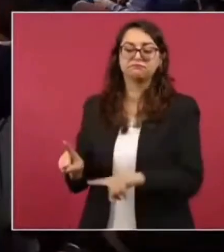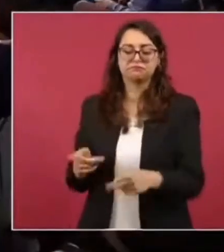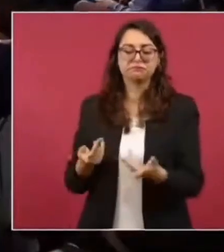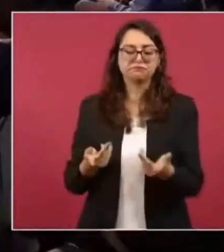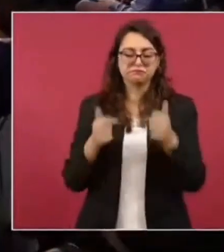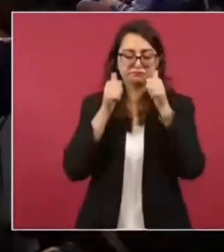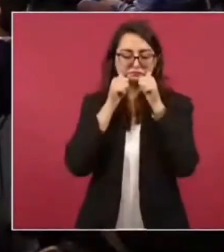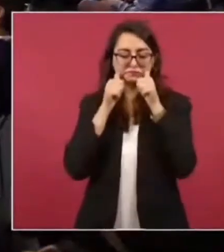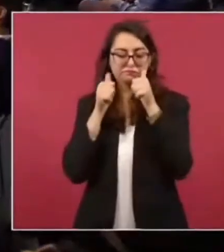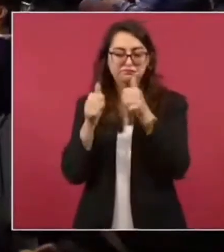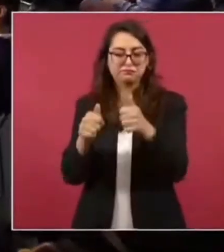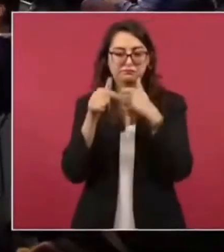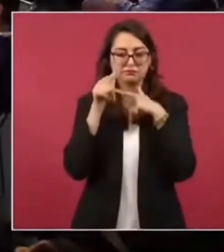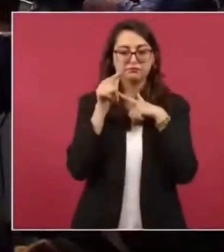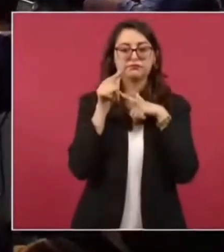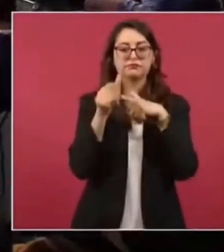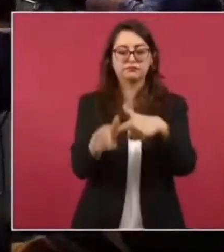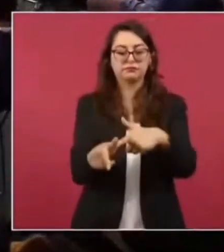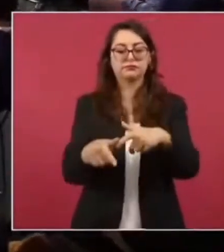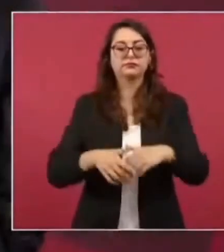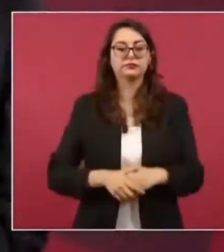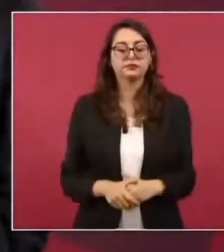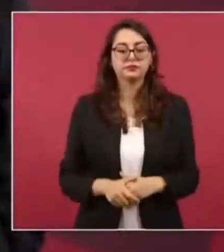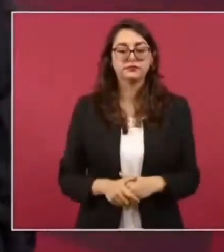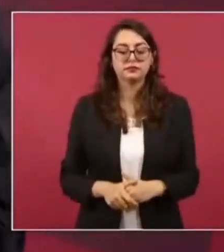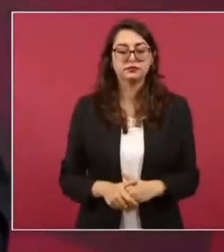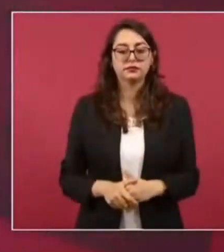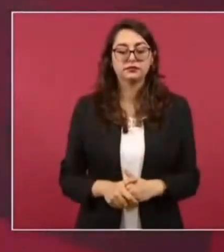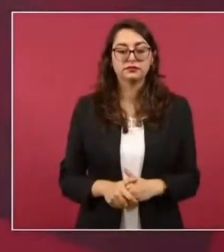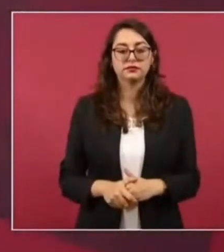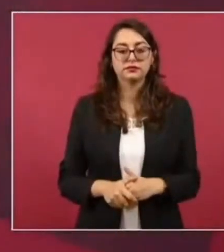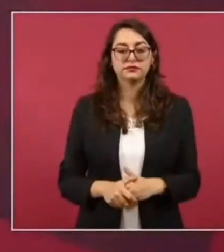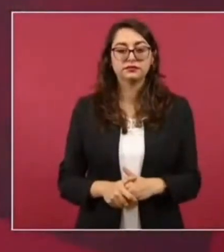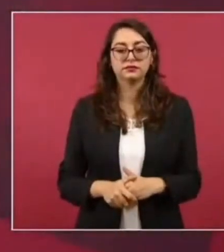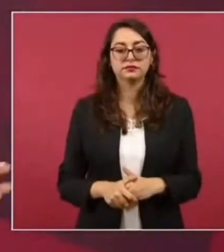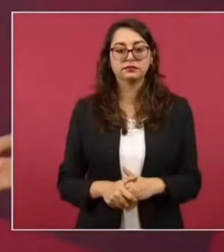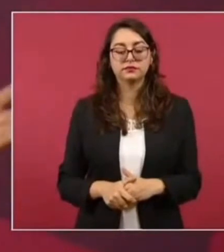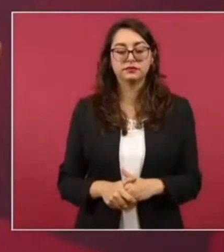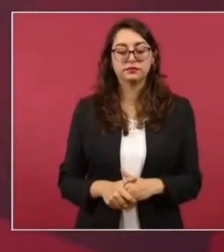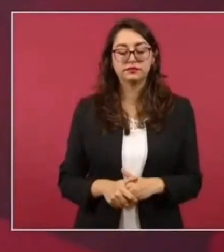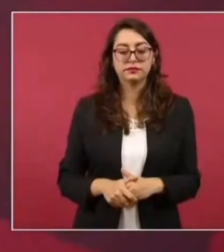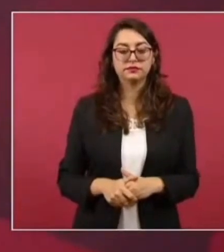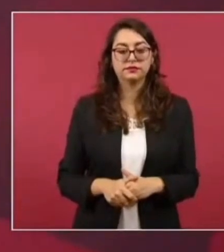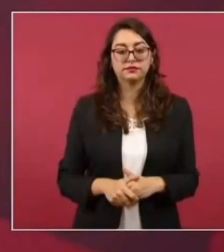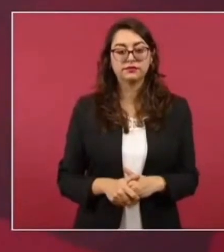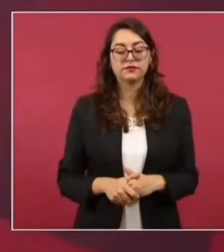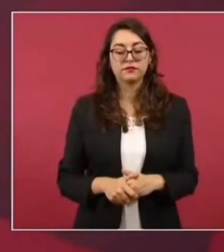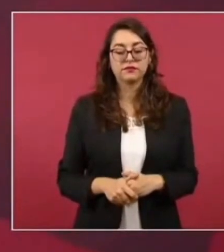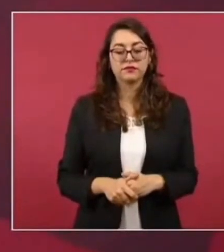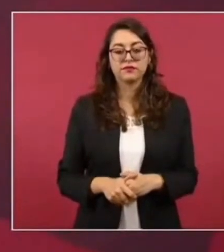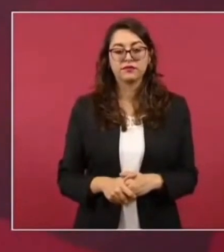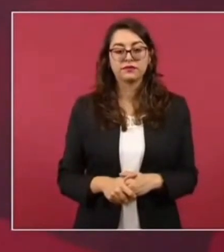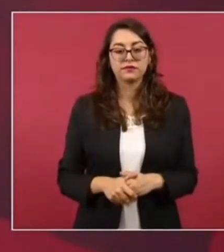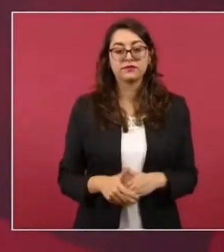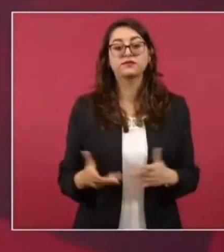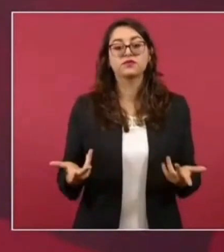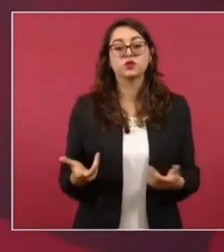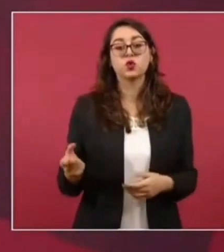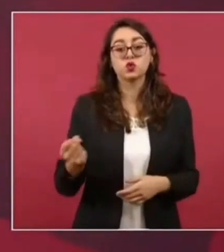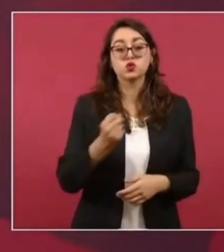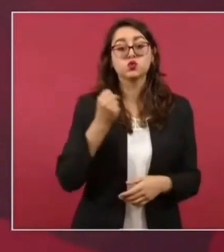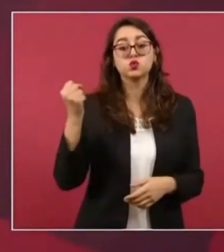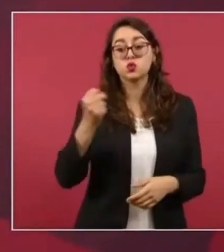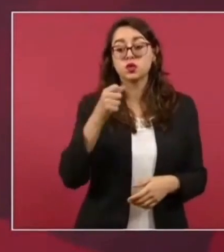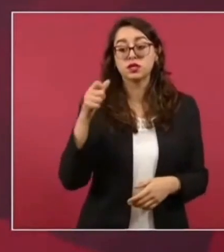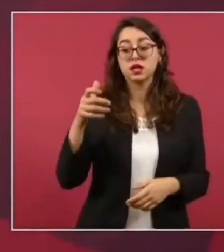el problema del agua. Afortunadamente ahí, en toda esta región, no falta el